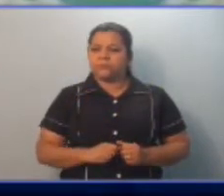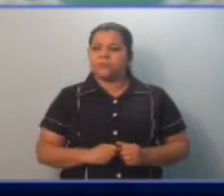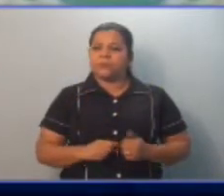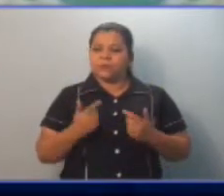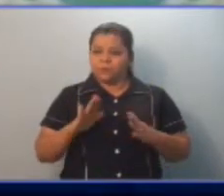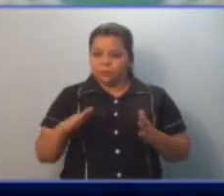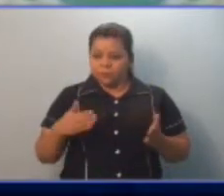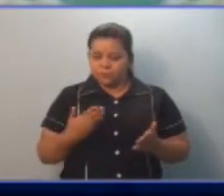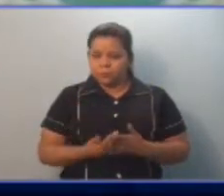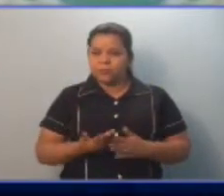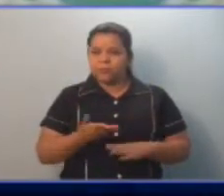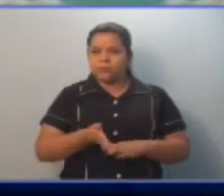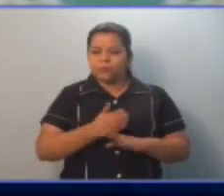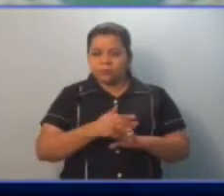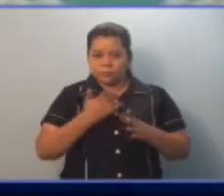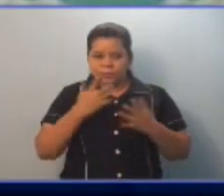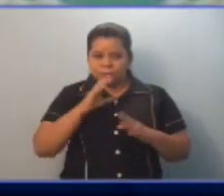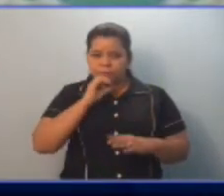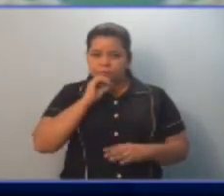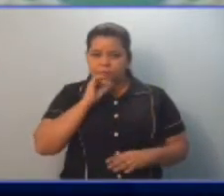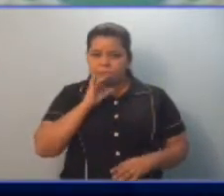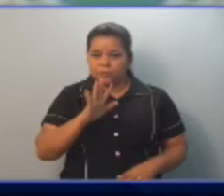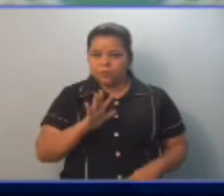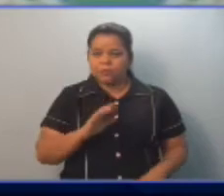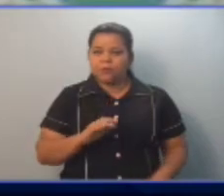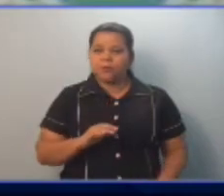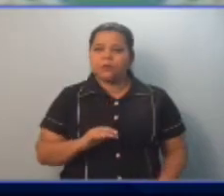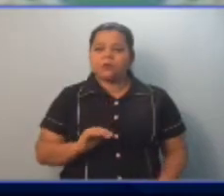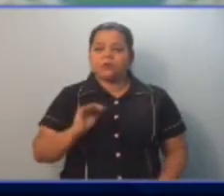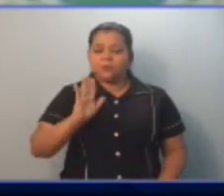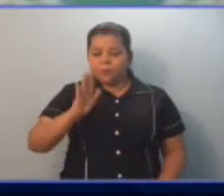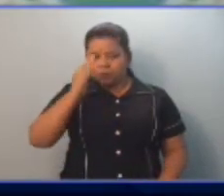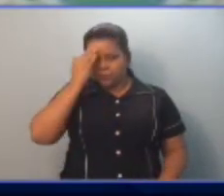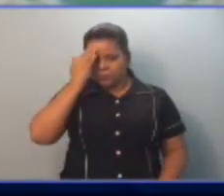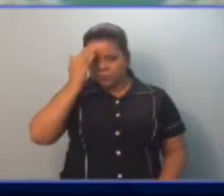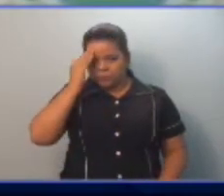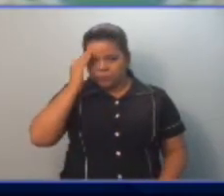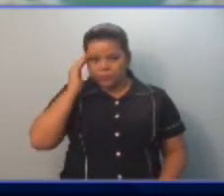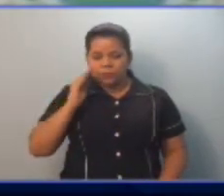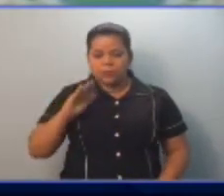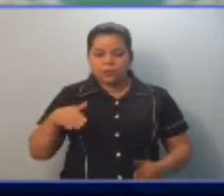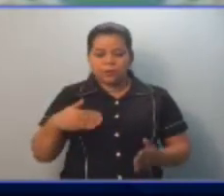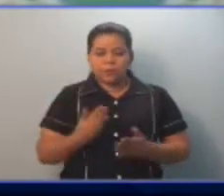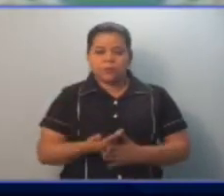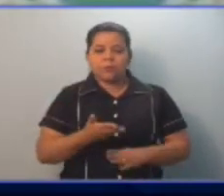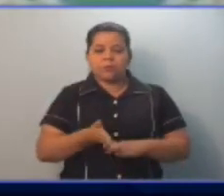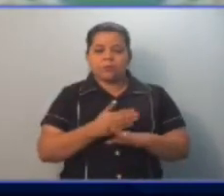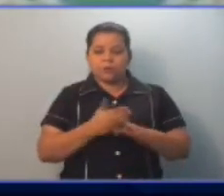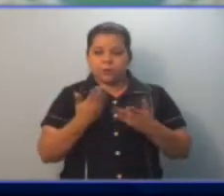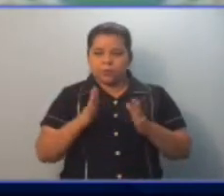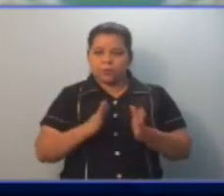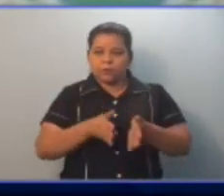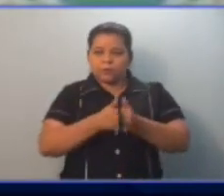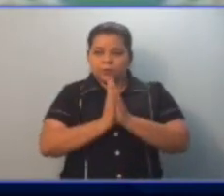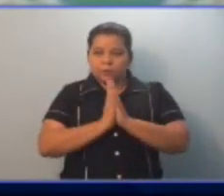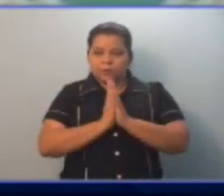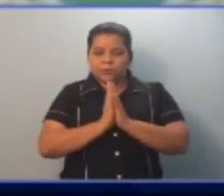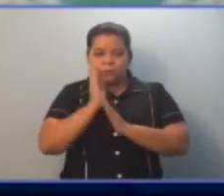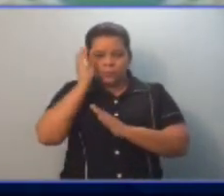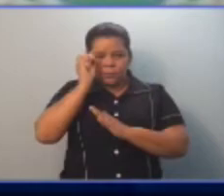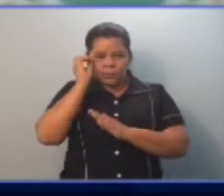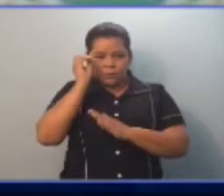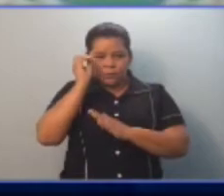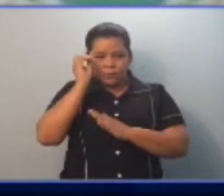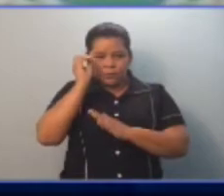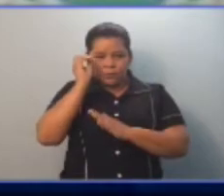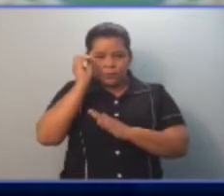Ellos, cuando se planteó el caso, para su conocimiento, se les solicitó también la aplicación de una medida